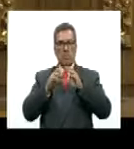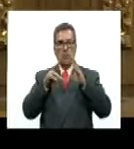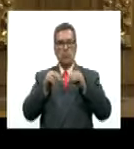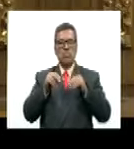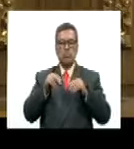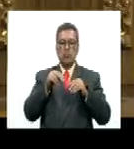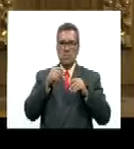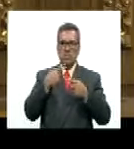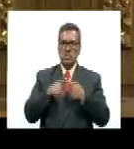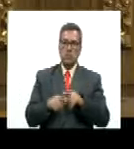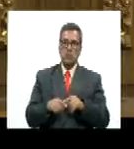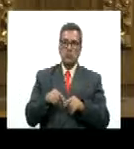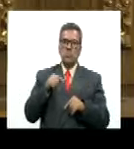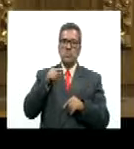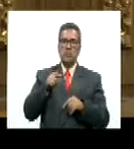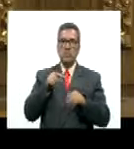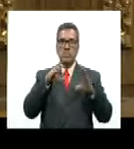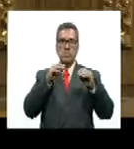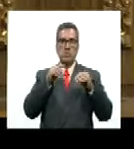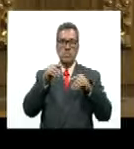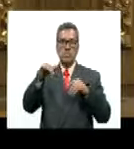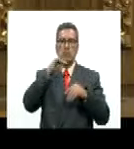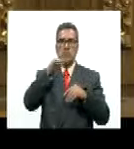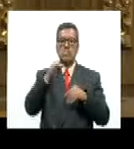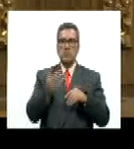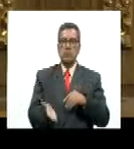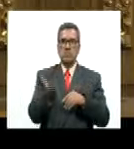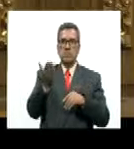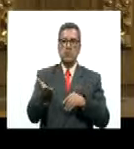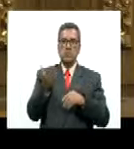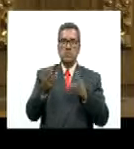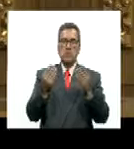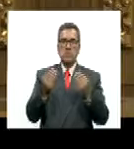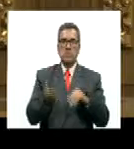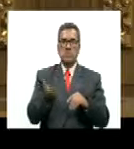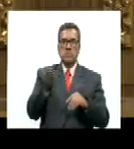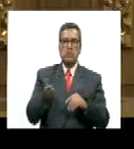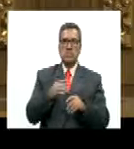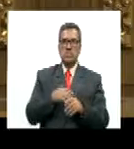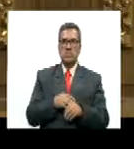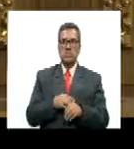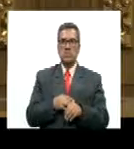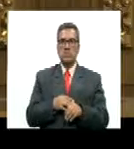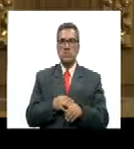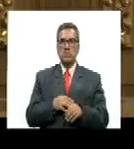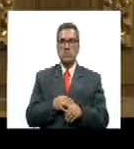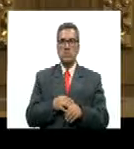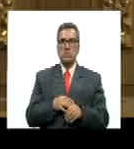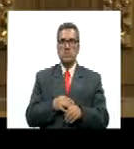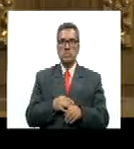moda y contando un mensaje importantísimo a través